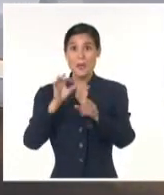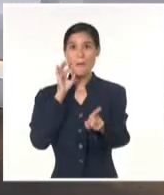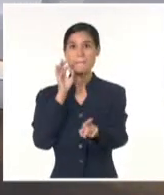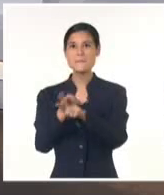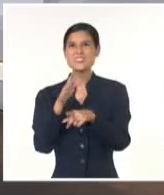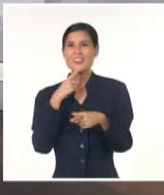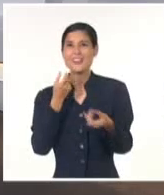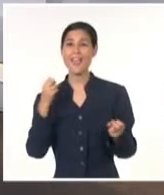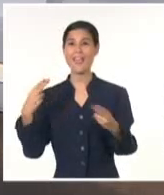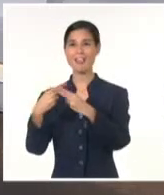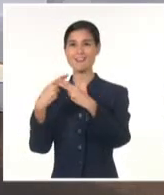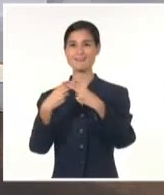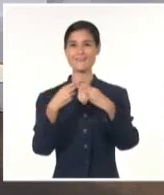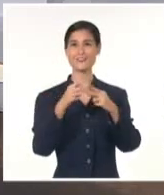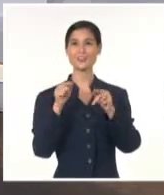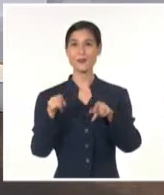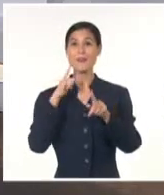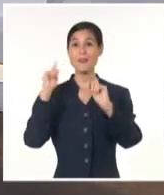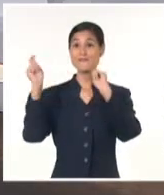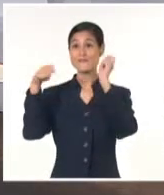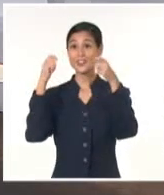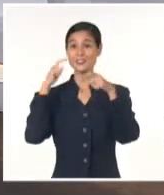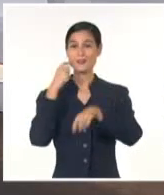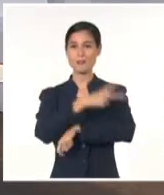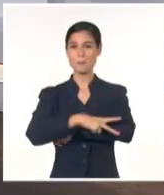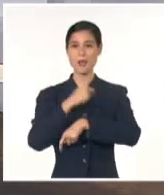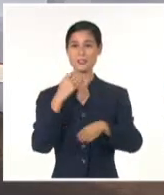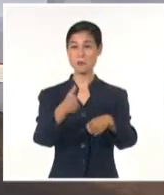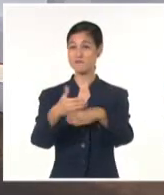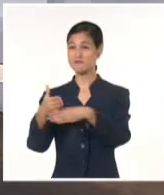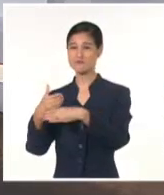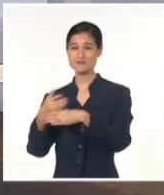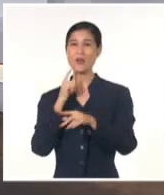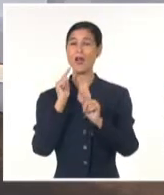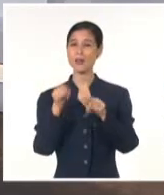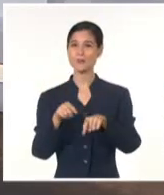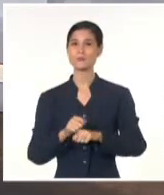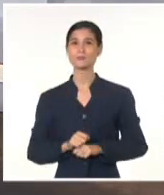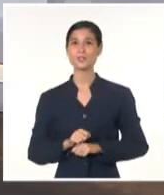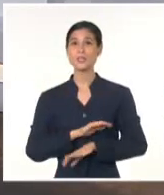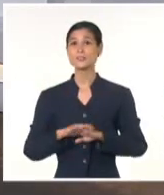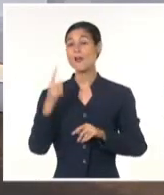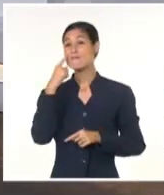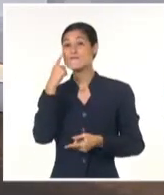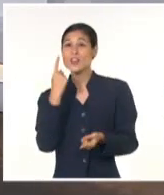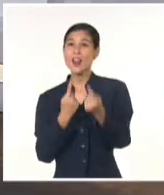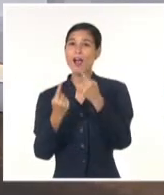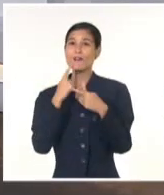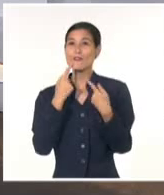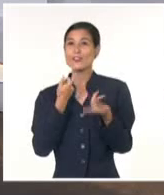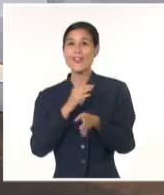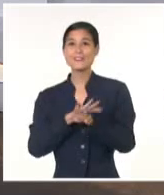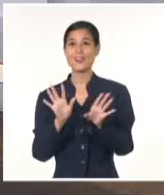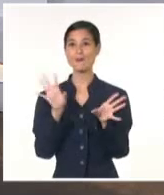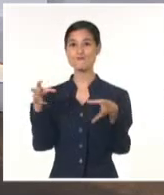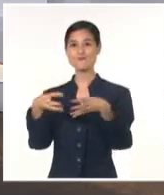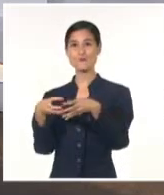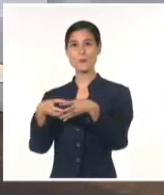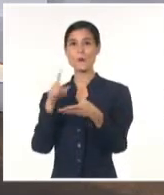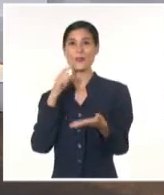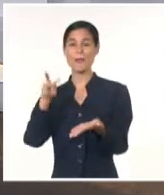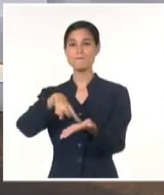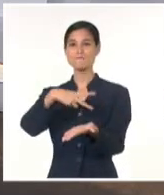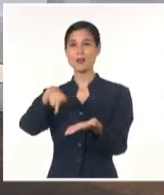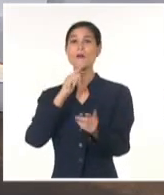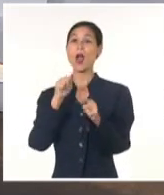del Festival Internacional de Ballet Alicia Alonso. A propósito, nos acercamos al quehacer de una de las compañías que participará en ese